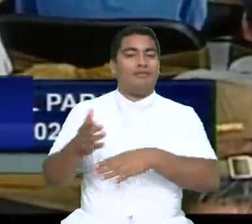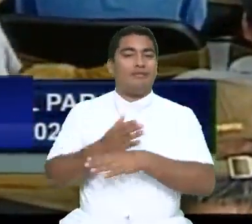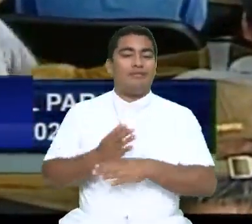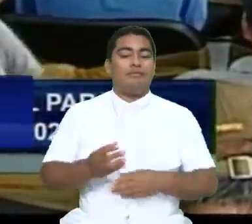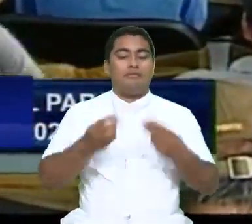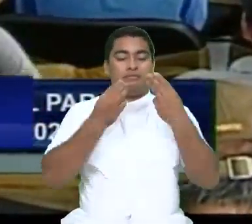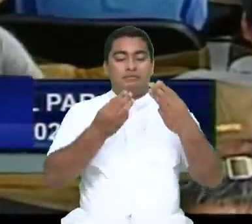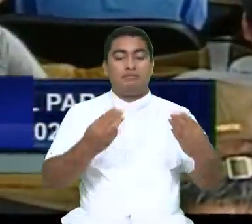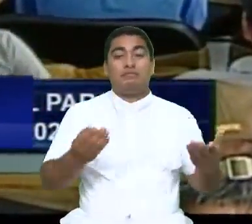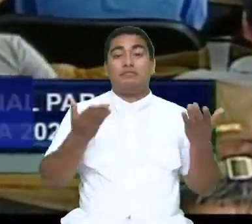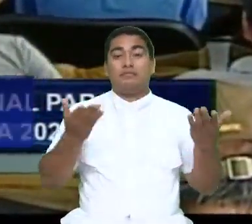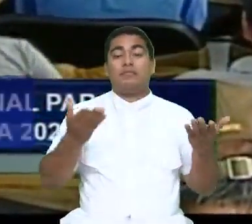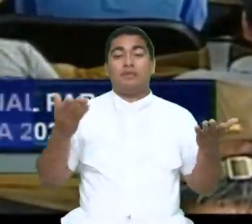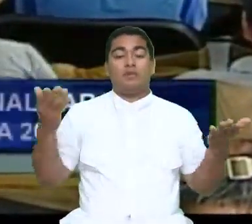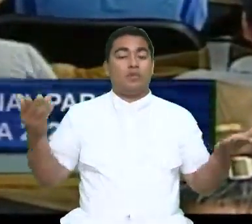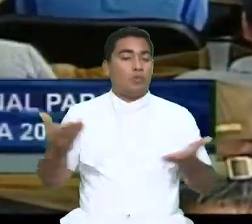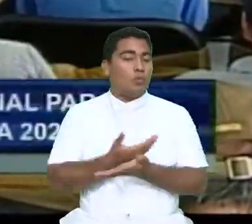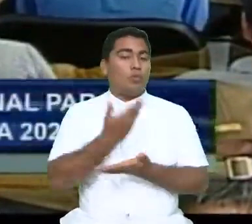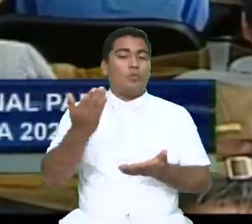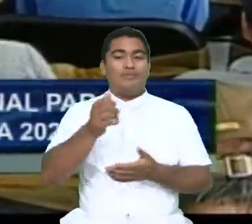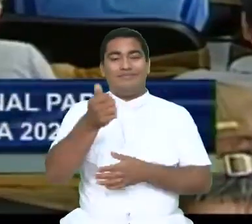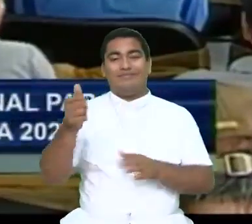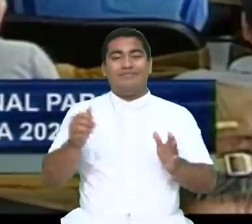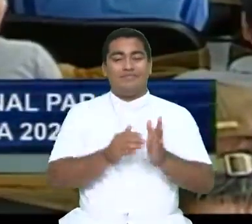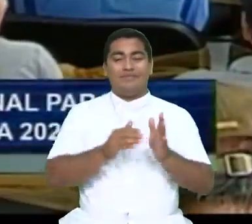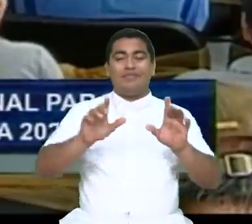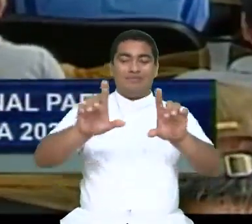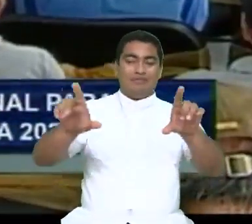la renovación de 6.000 manzanas.